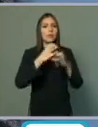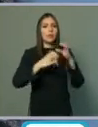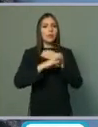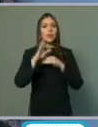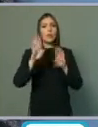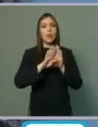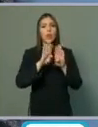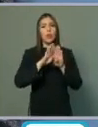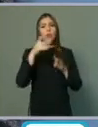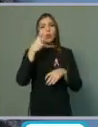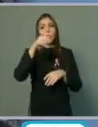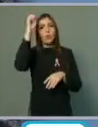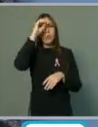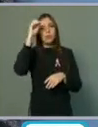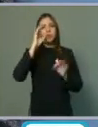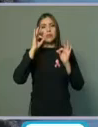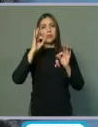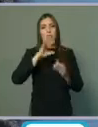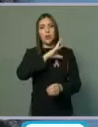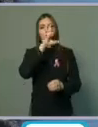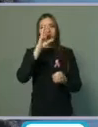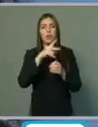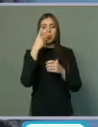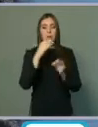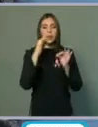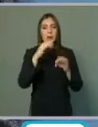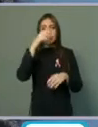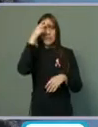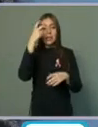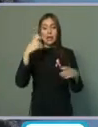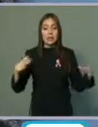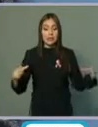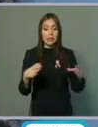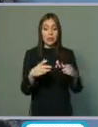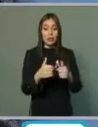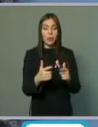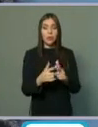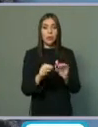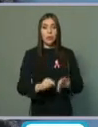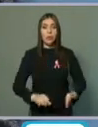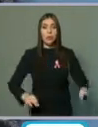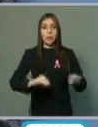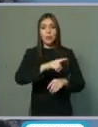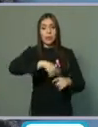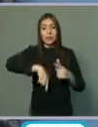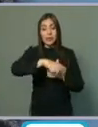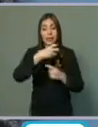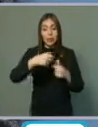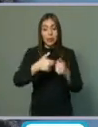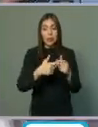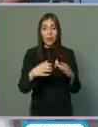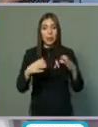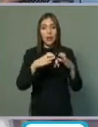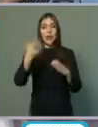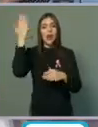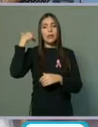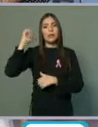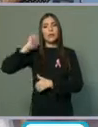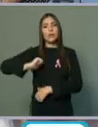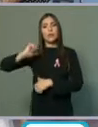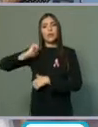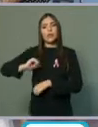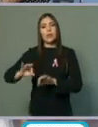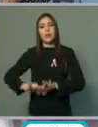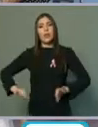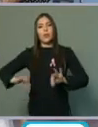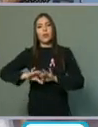de obviamente ser mexicana. Entonces, este grupo fue muy importante y muchos de ellos además ocuparon puestos importantes en los gobiernos de esa